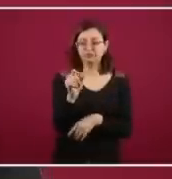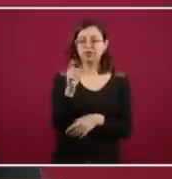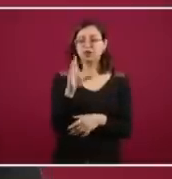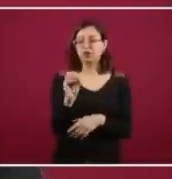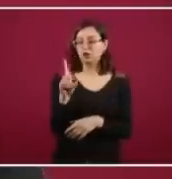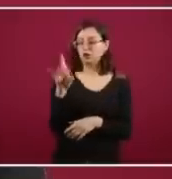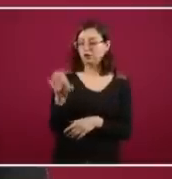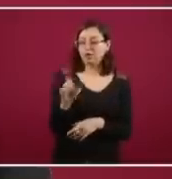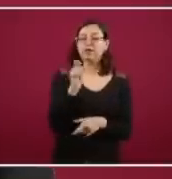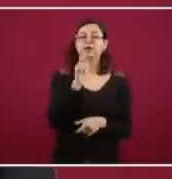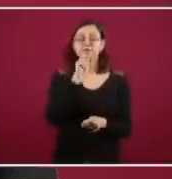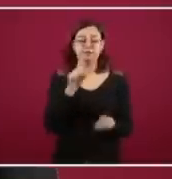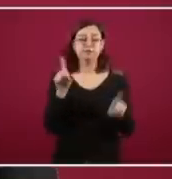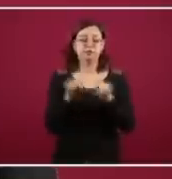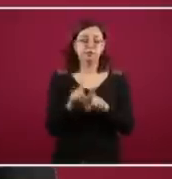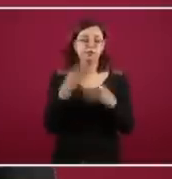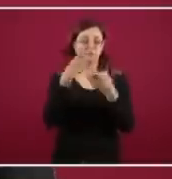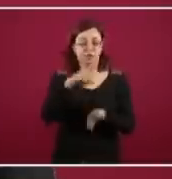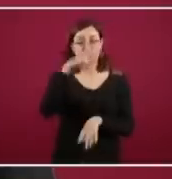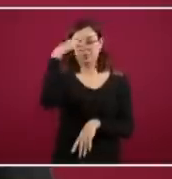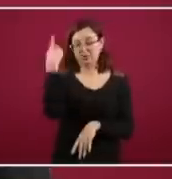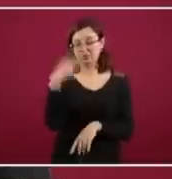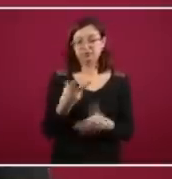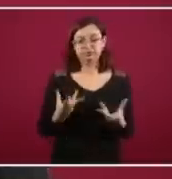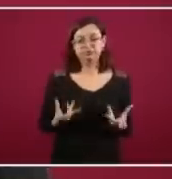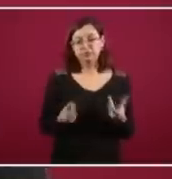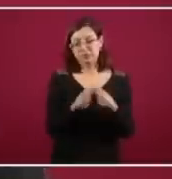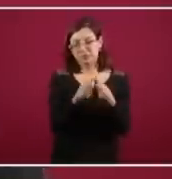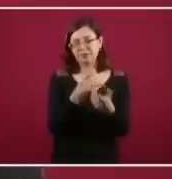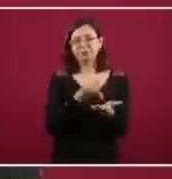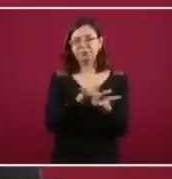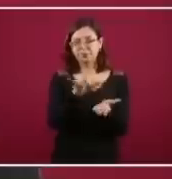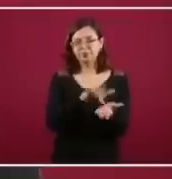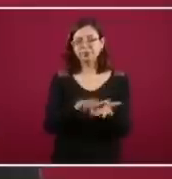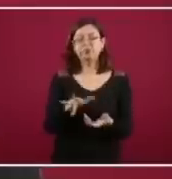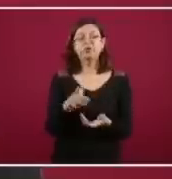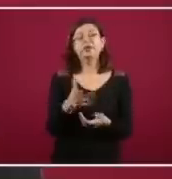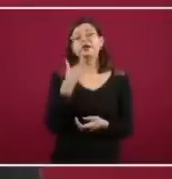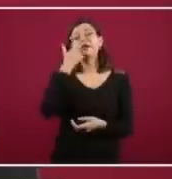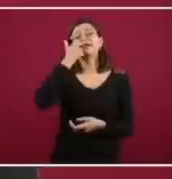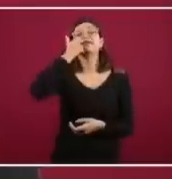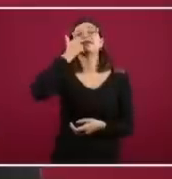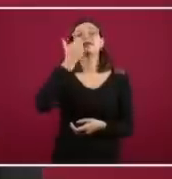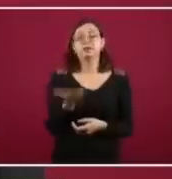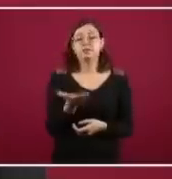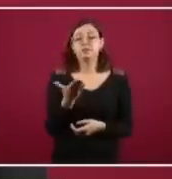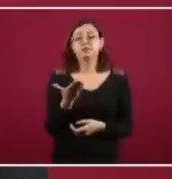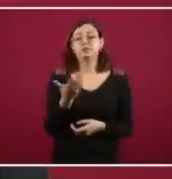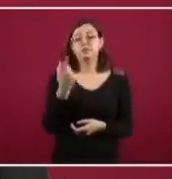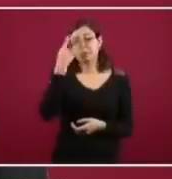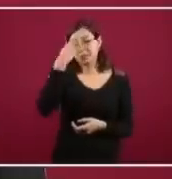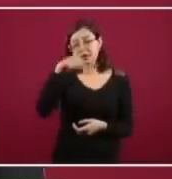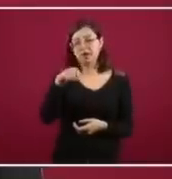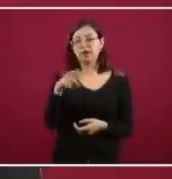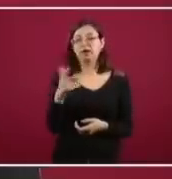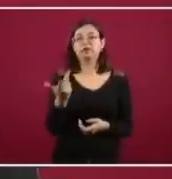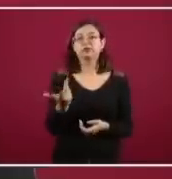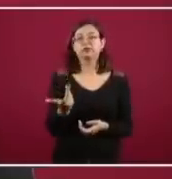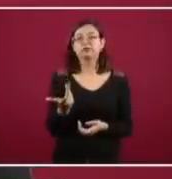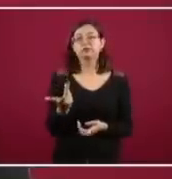que es plataforma de Banco de México, y de lo que se trata es de que esto incida en una